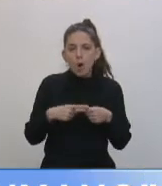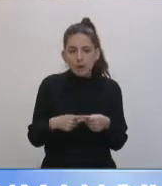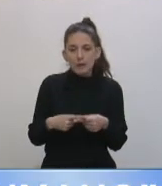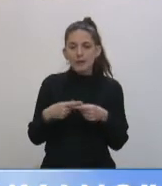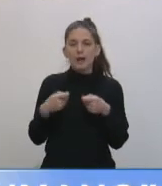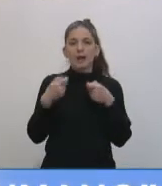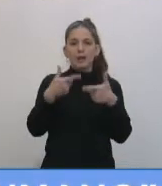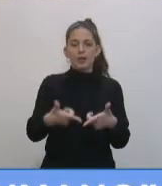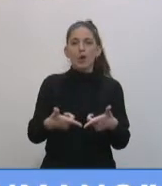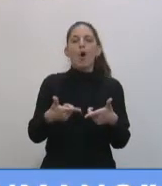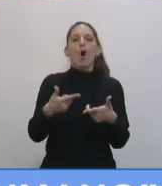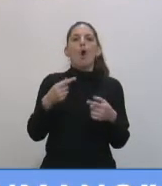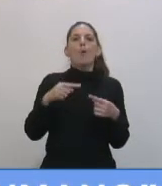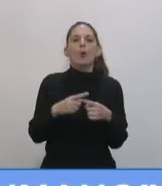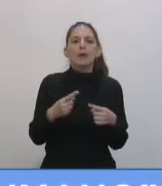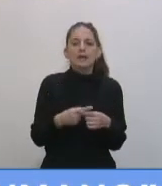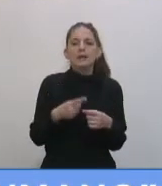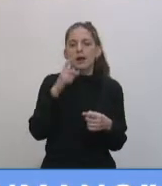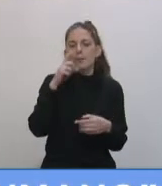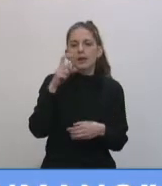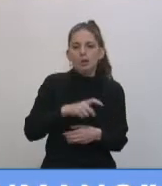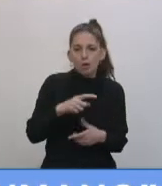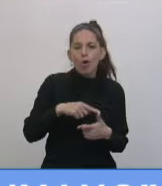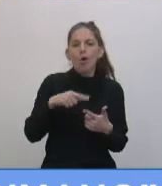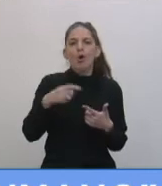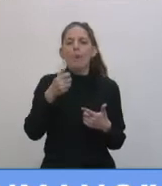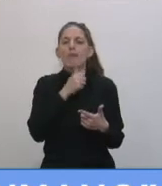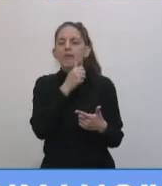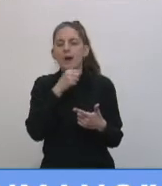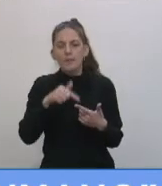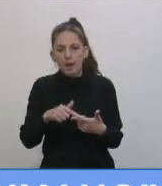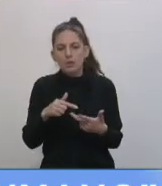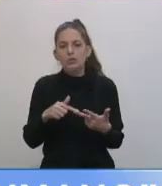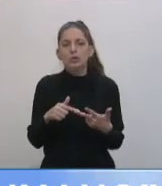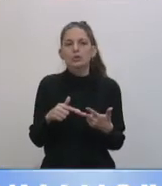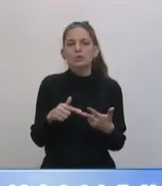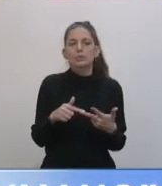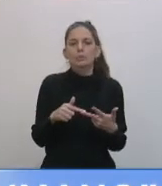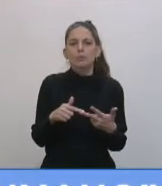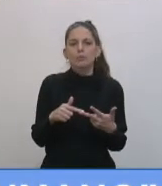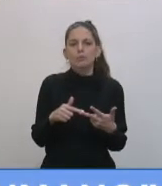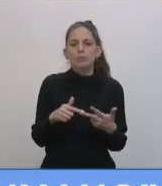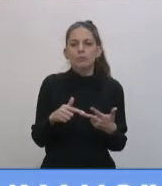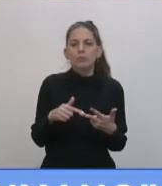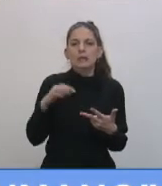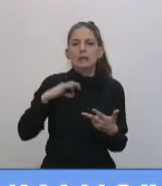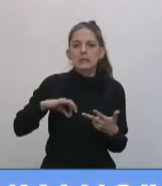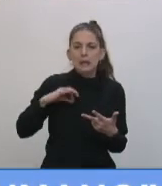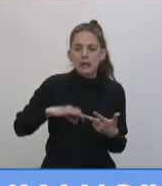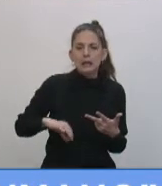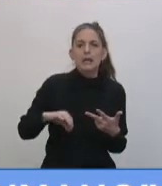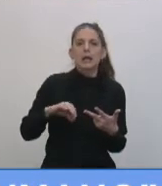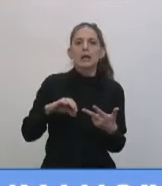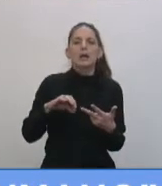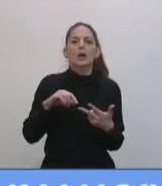es la política petrolera, la de los medicamentos, el salario vital mínimo,